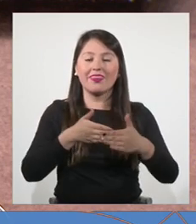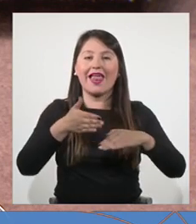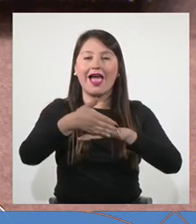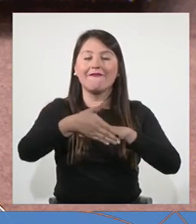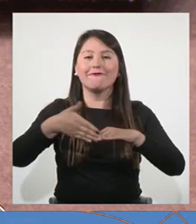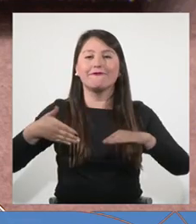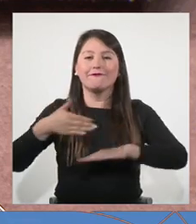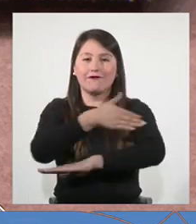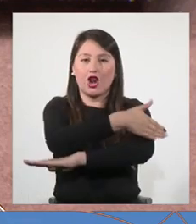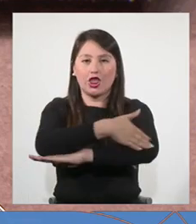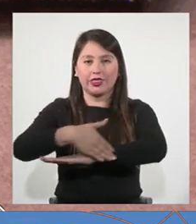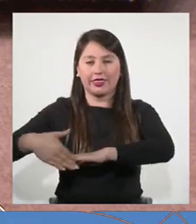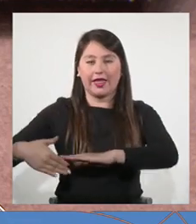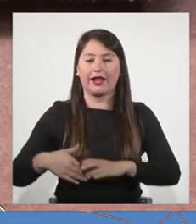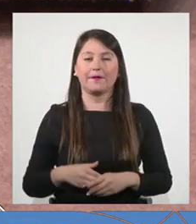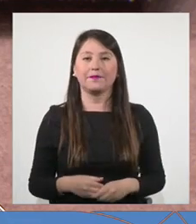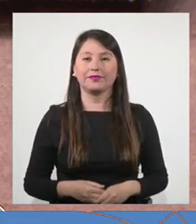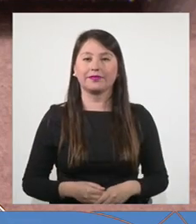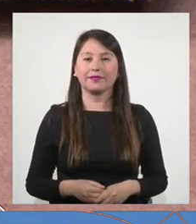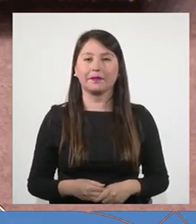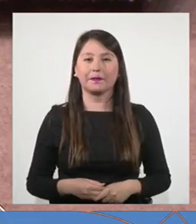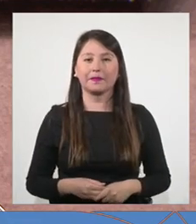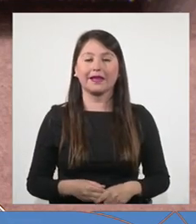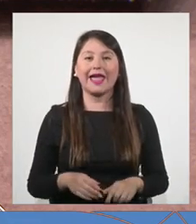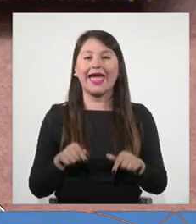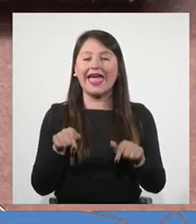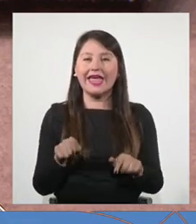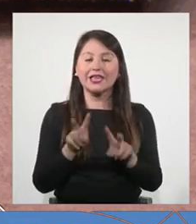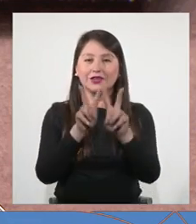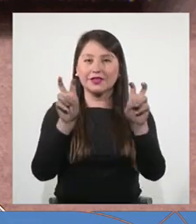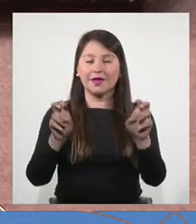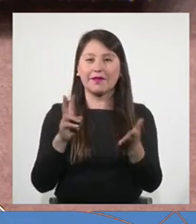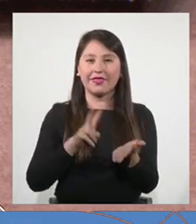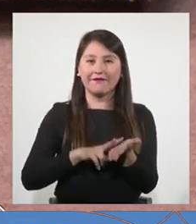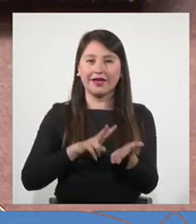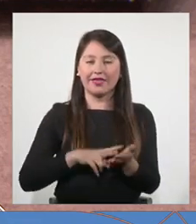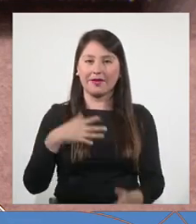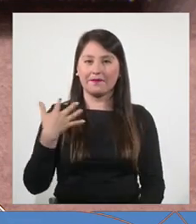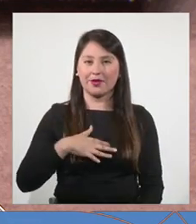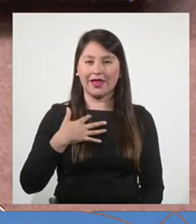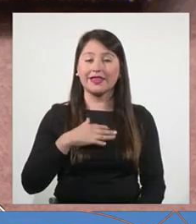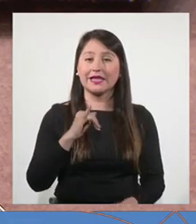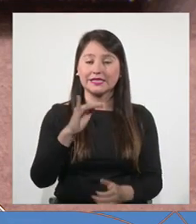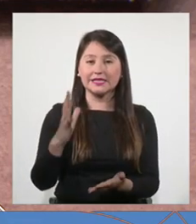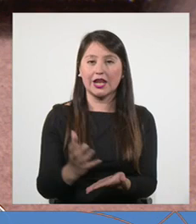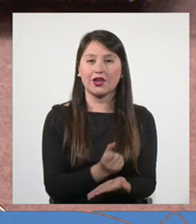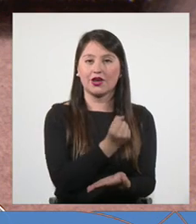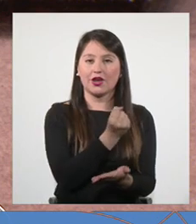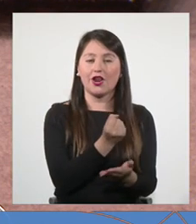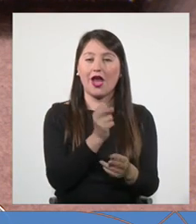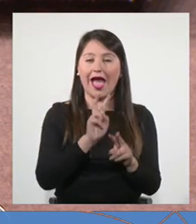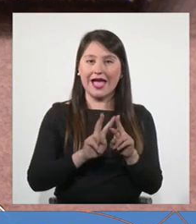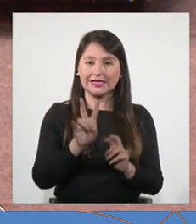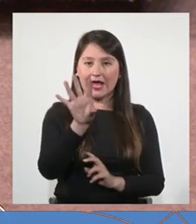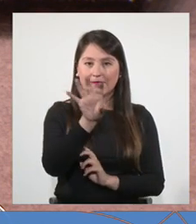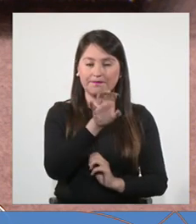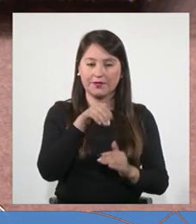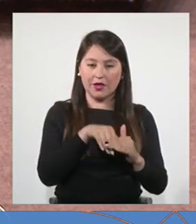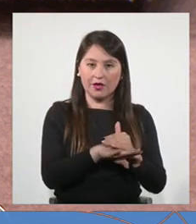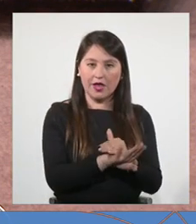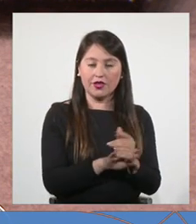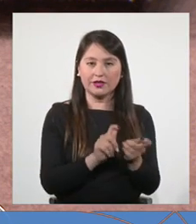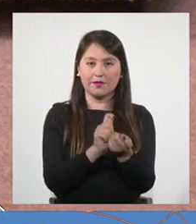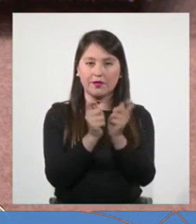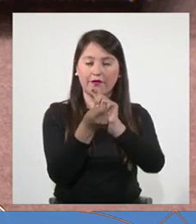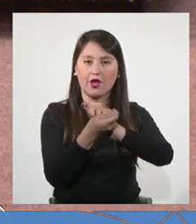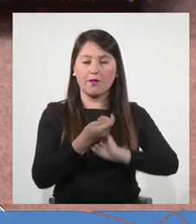emergencia y catástrofes naturales, este es un tema de verdad relevante. Se había logrado hacer esta reserva y esto se modificó y por